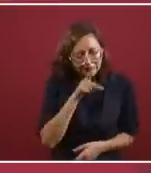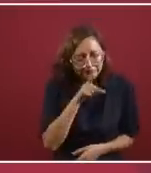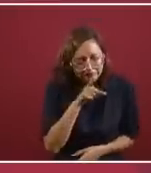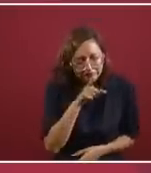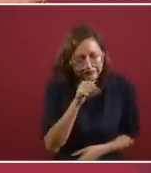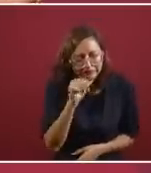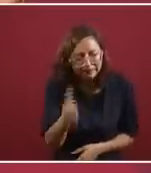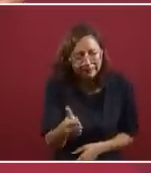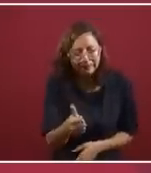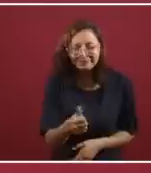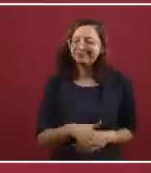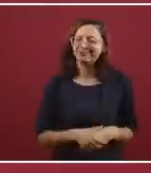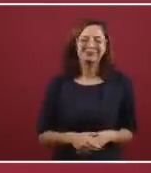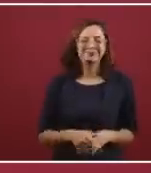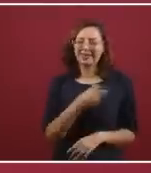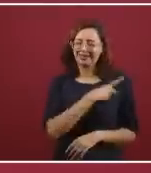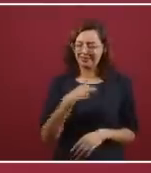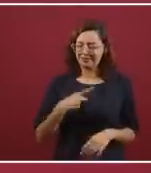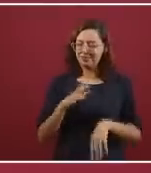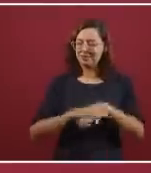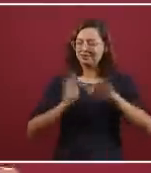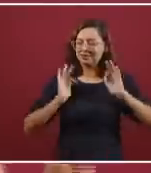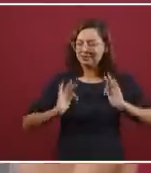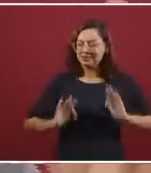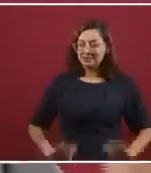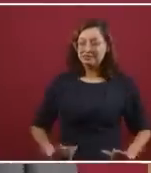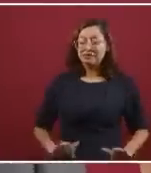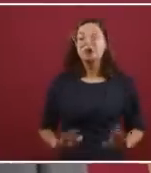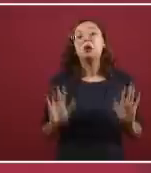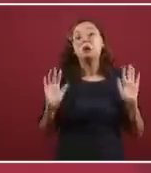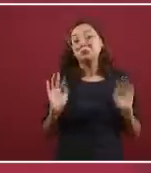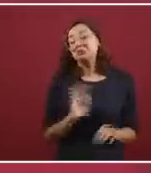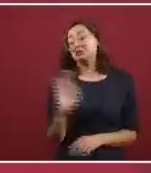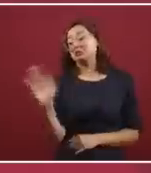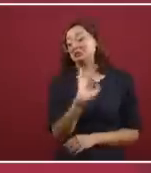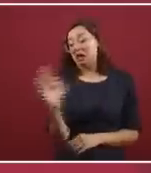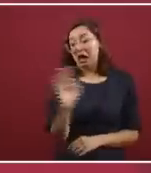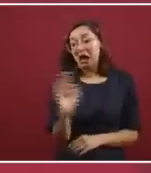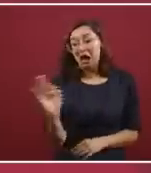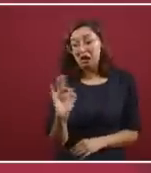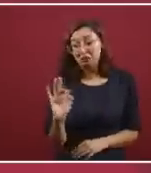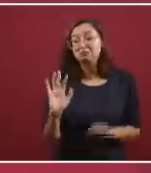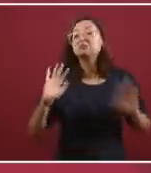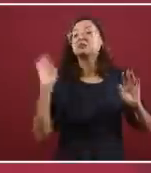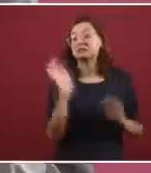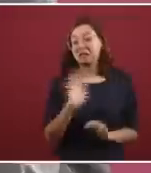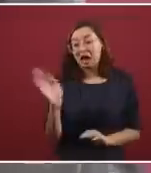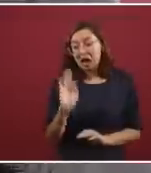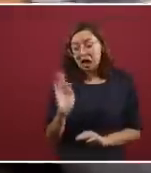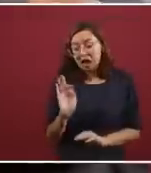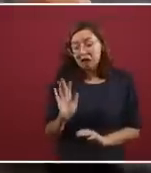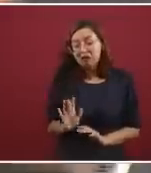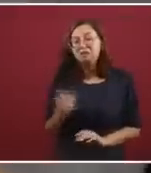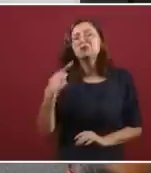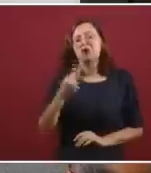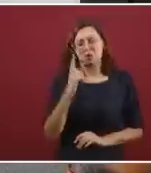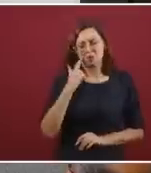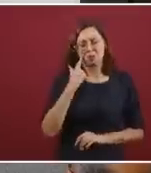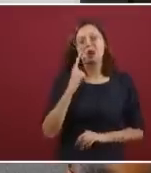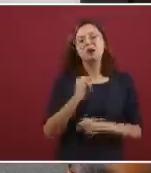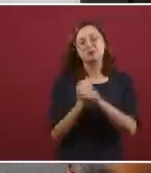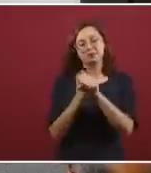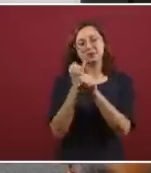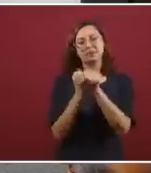hay que verlo con más calma puede ser no lo descarto pero este lo vamos a investigar